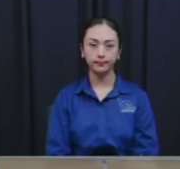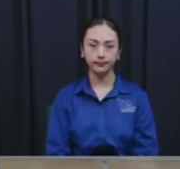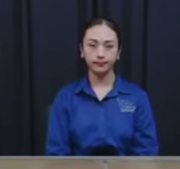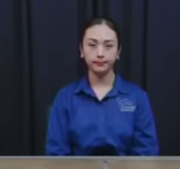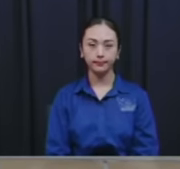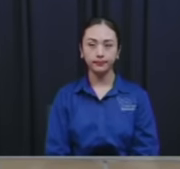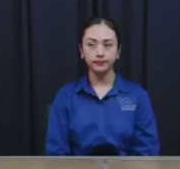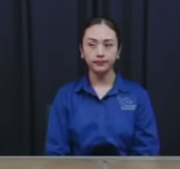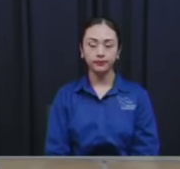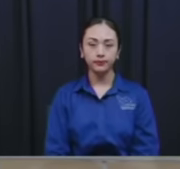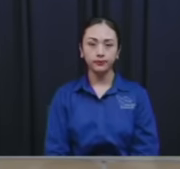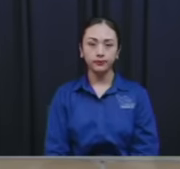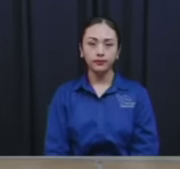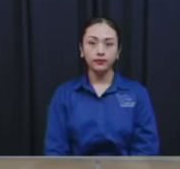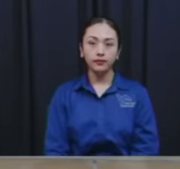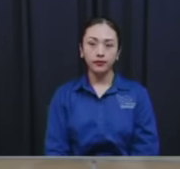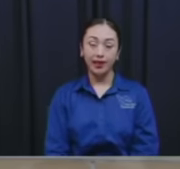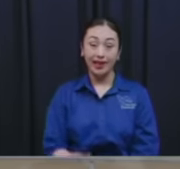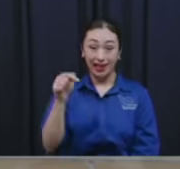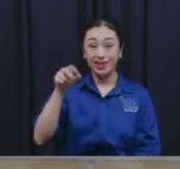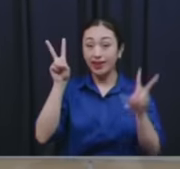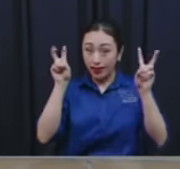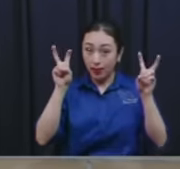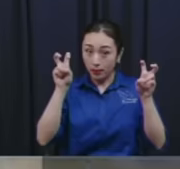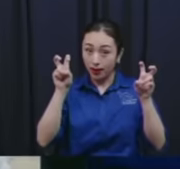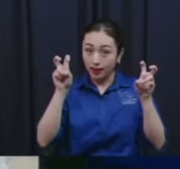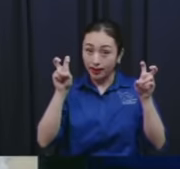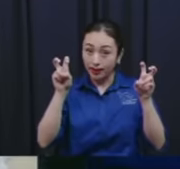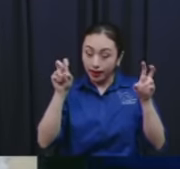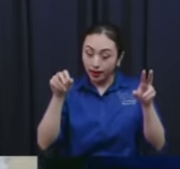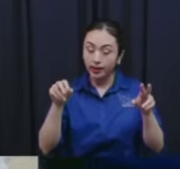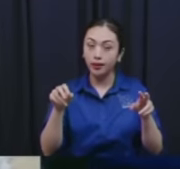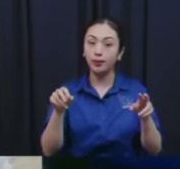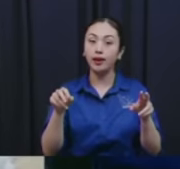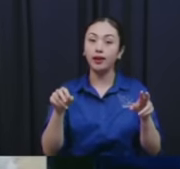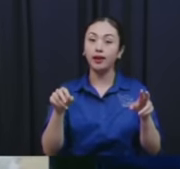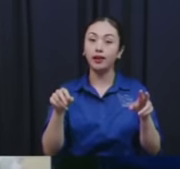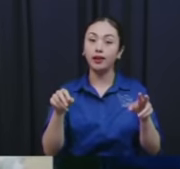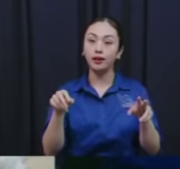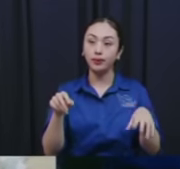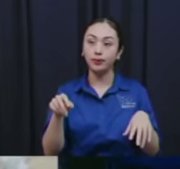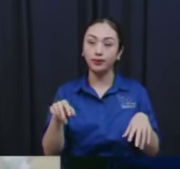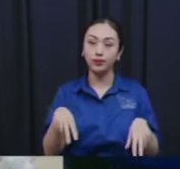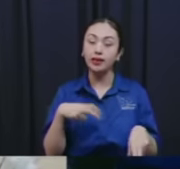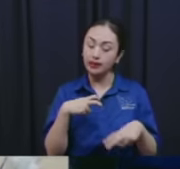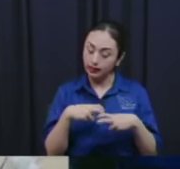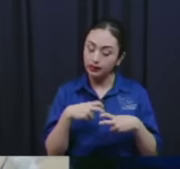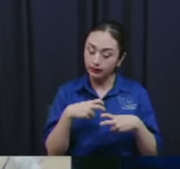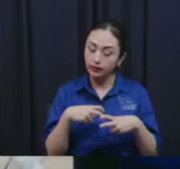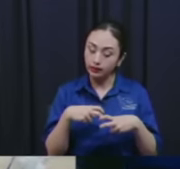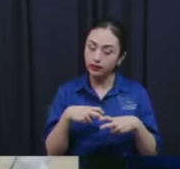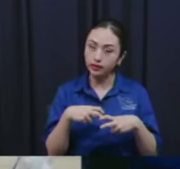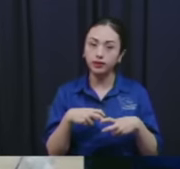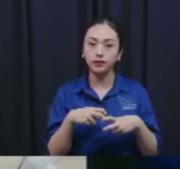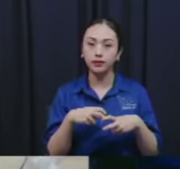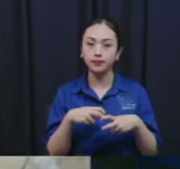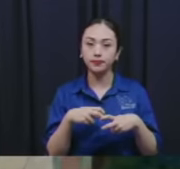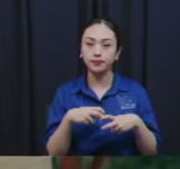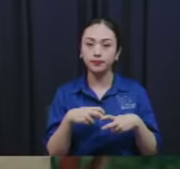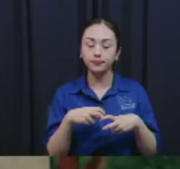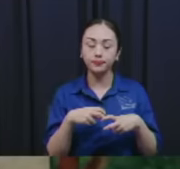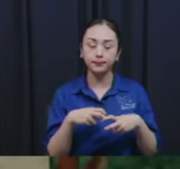de la Reforma antes de la Reforma me queman por esto que estoy diciendo Me hubieran quemado